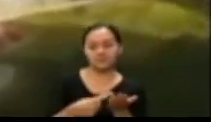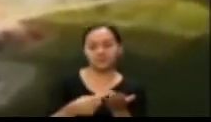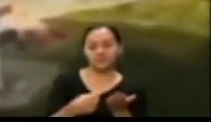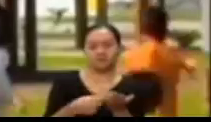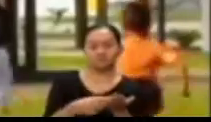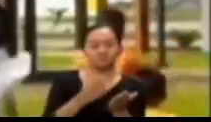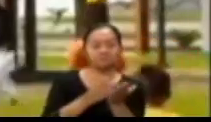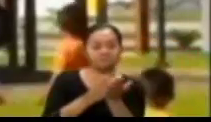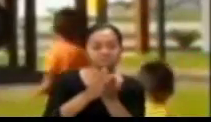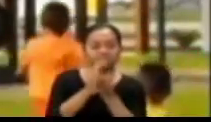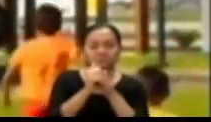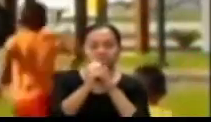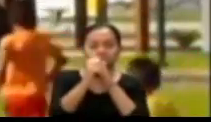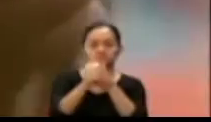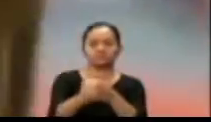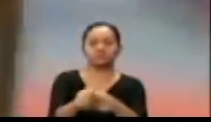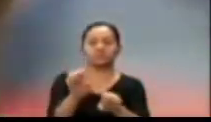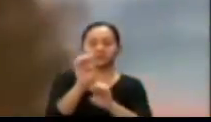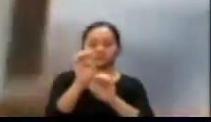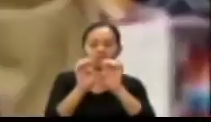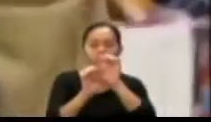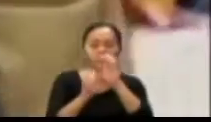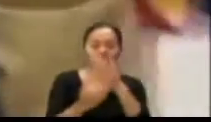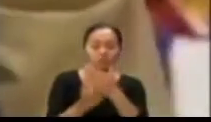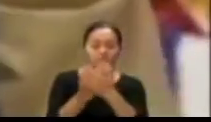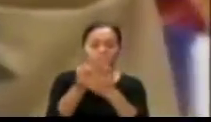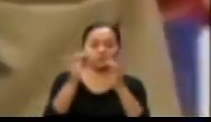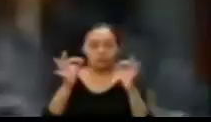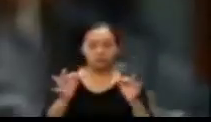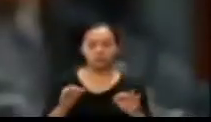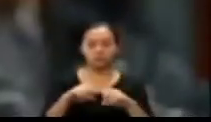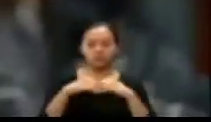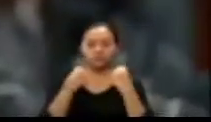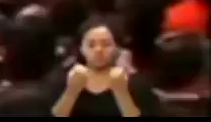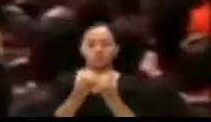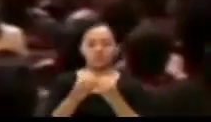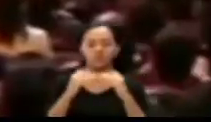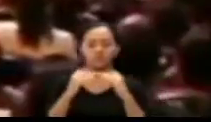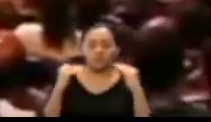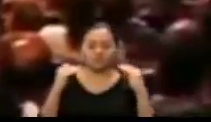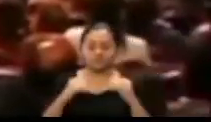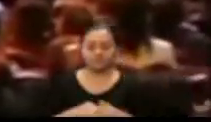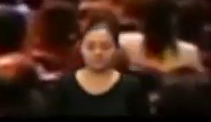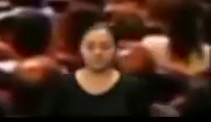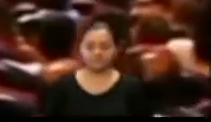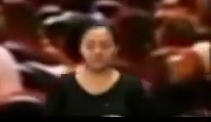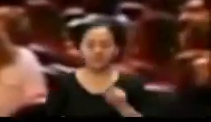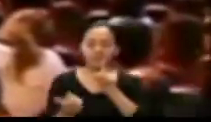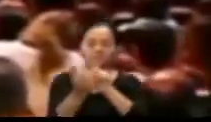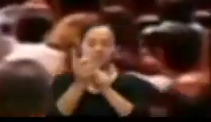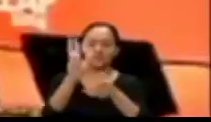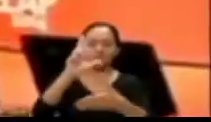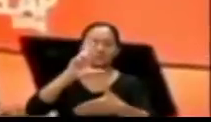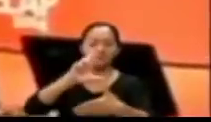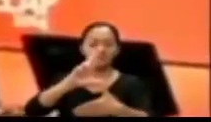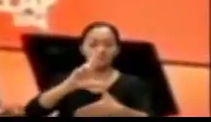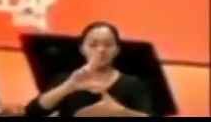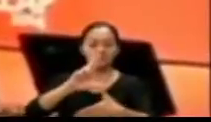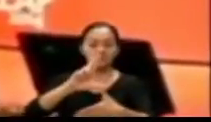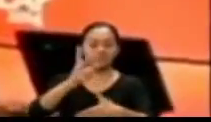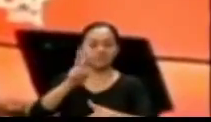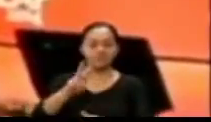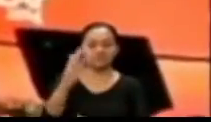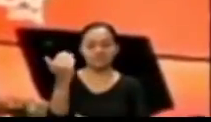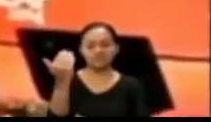se encaminan a seguir construyendo sociedades más justas y equitativas. Encuentro Latinoamericano